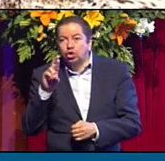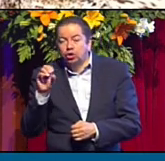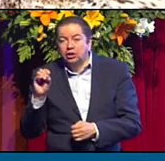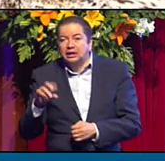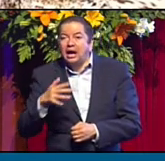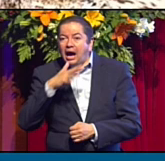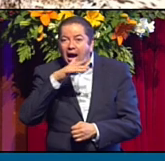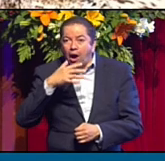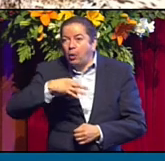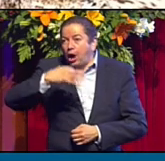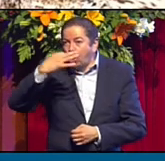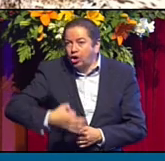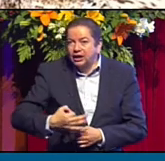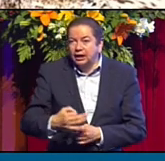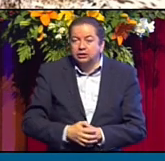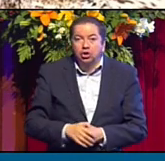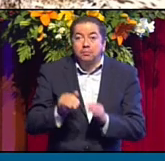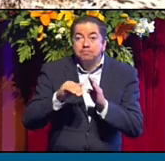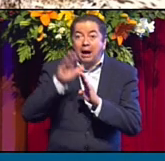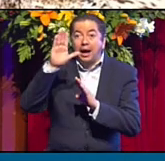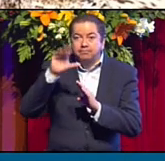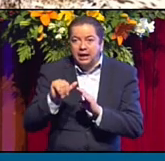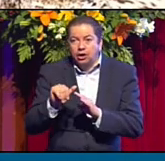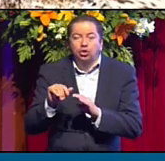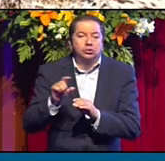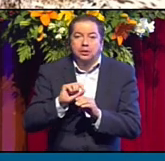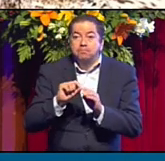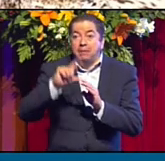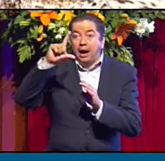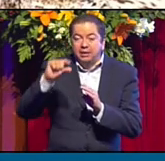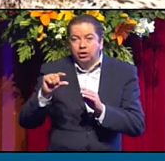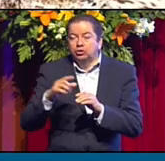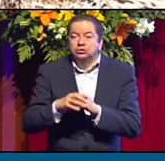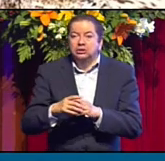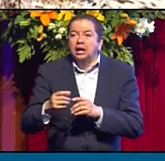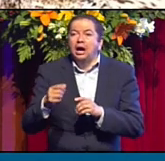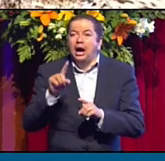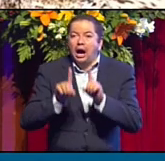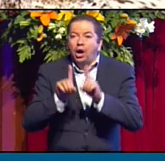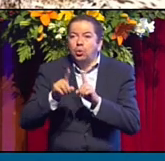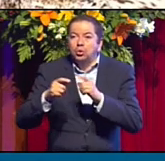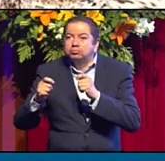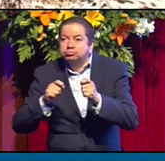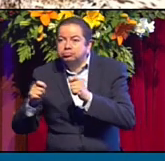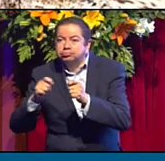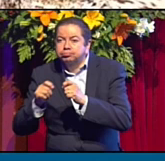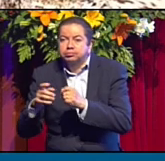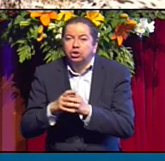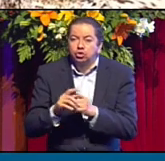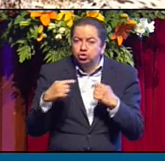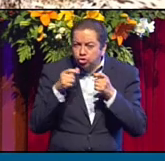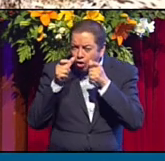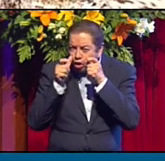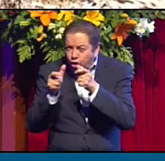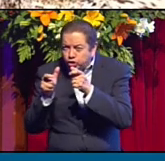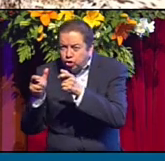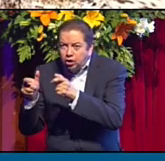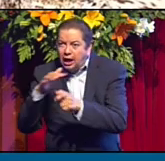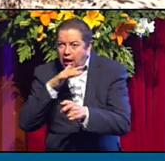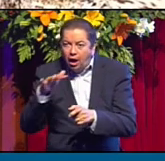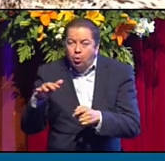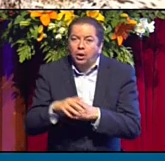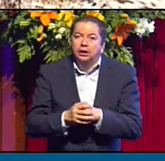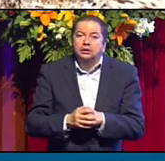gente sea la correcta, ni más ni menos. ¿Hay un negociado del agua? Sí, algunos nos dicen que sí. Por eso el control es tan importante.